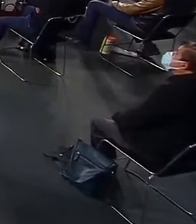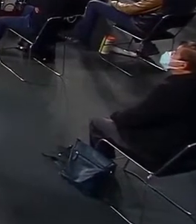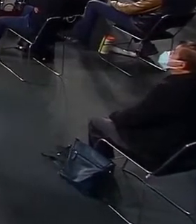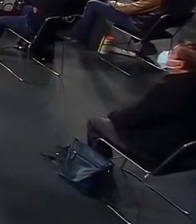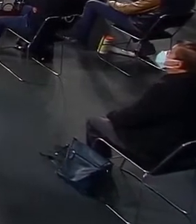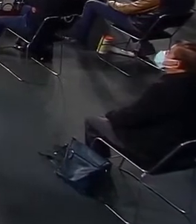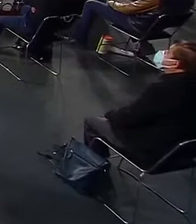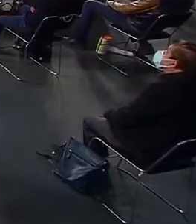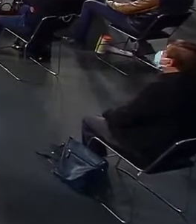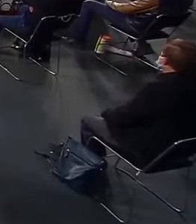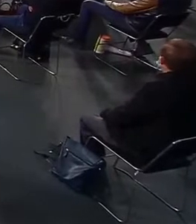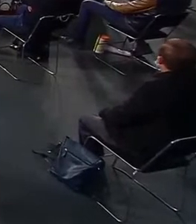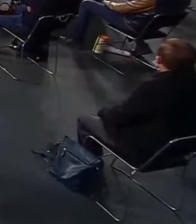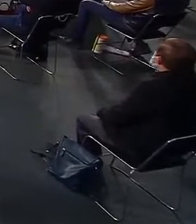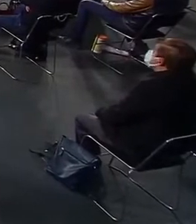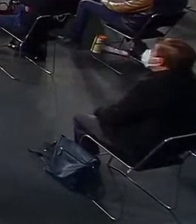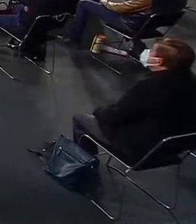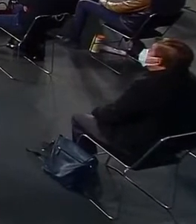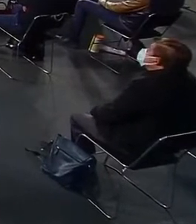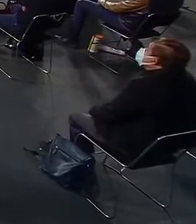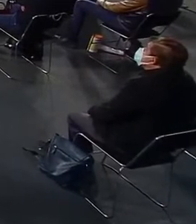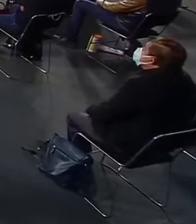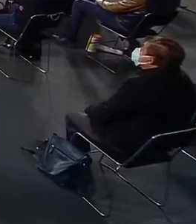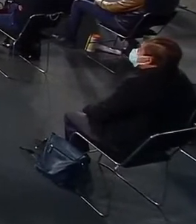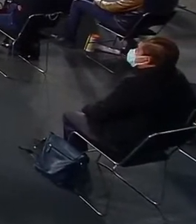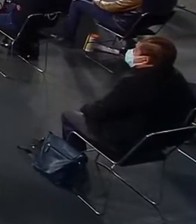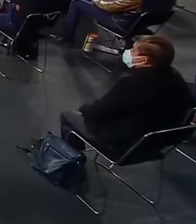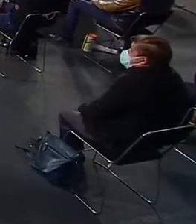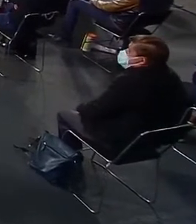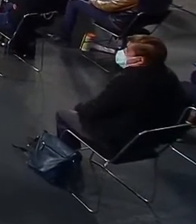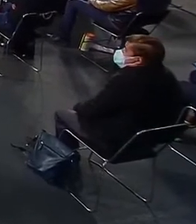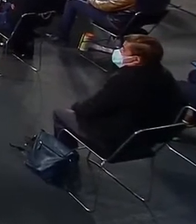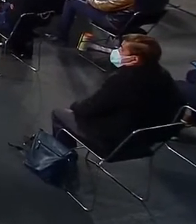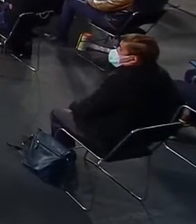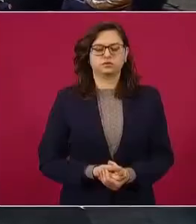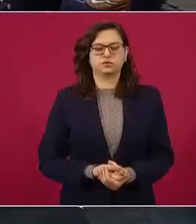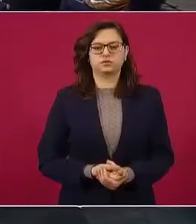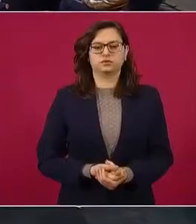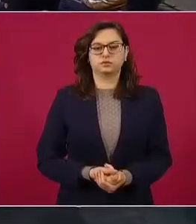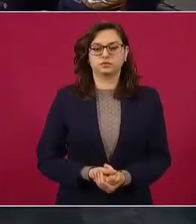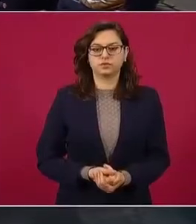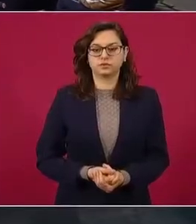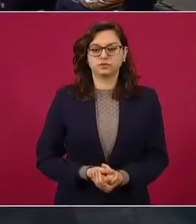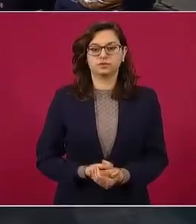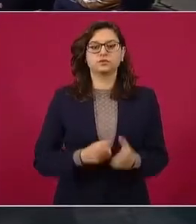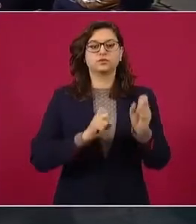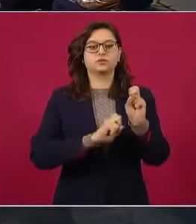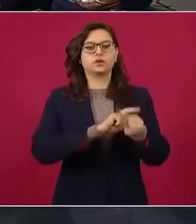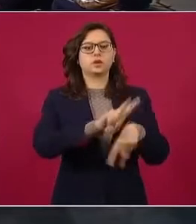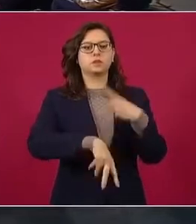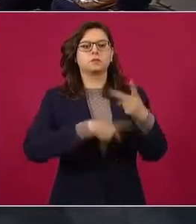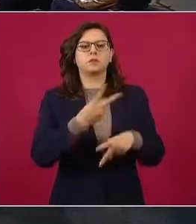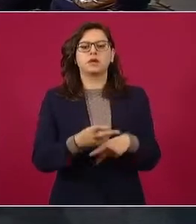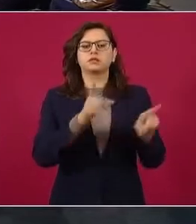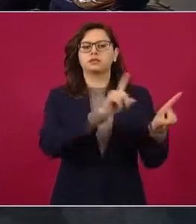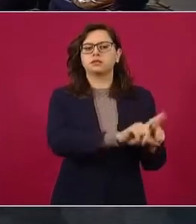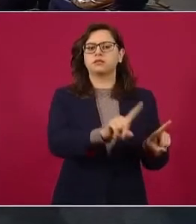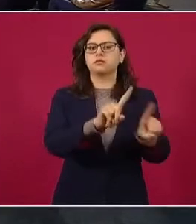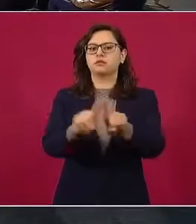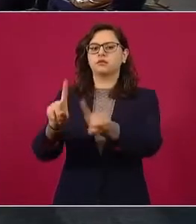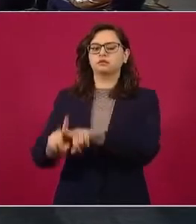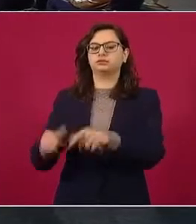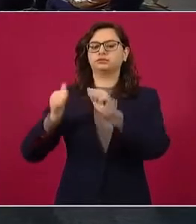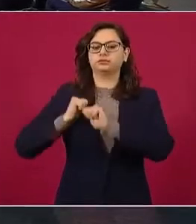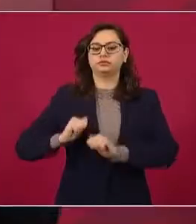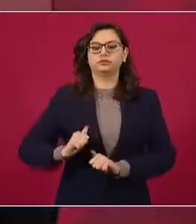y asisten el secretario de Seguridad Pública y los representantes del gobierno federal, y